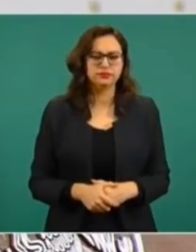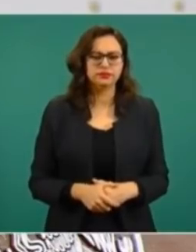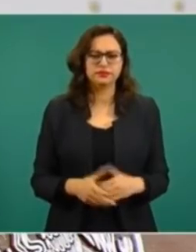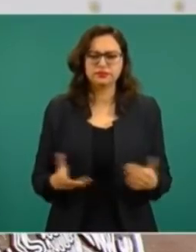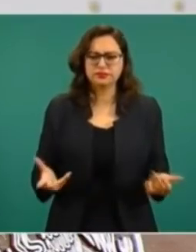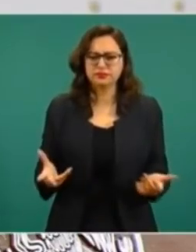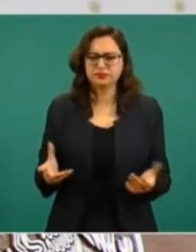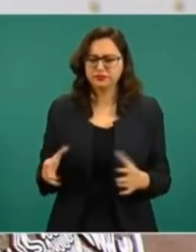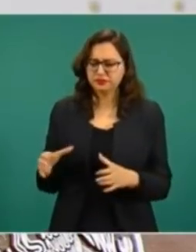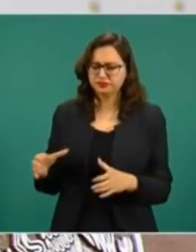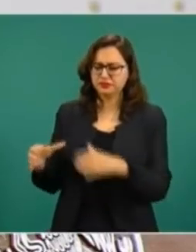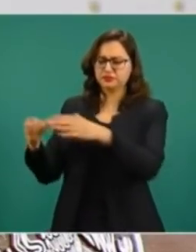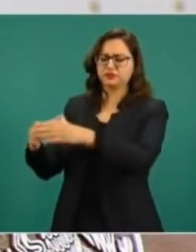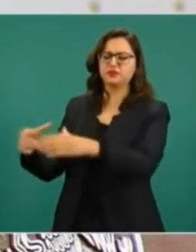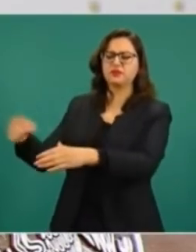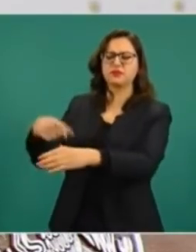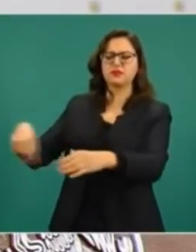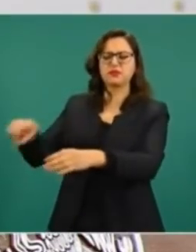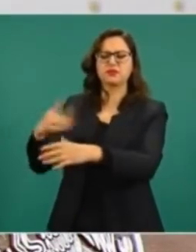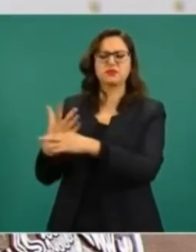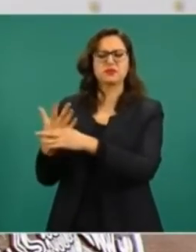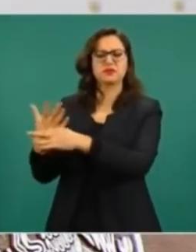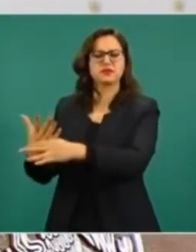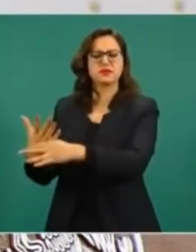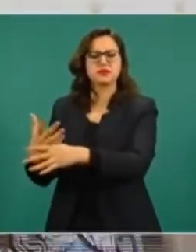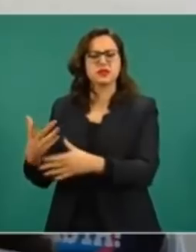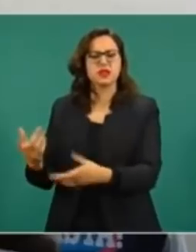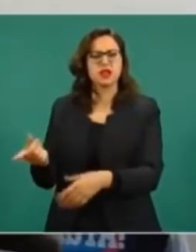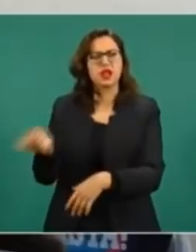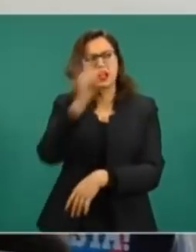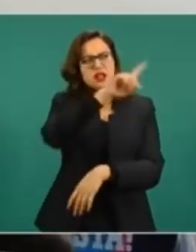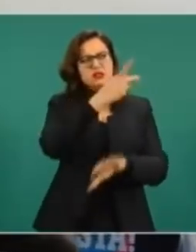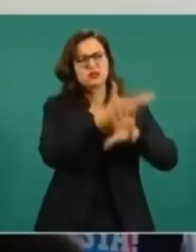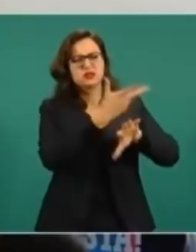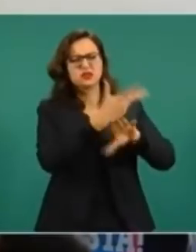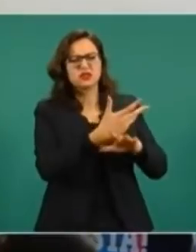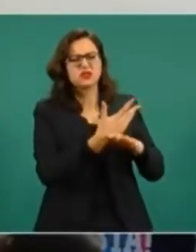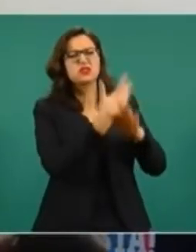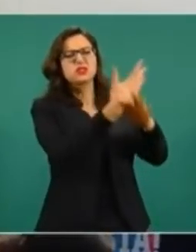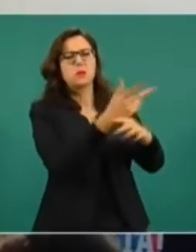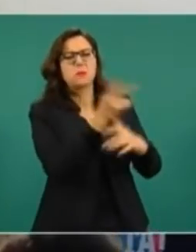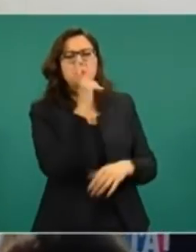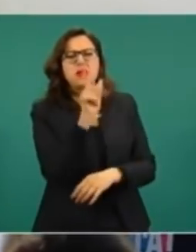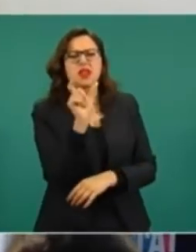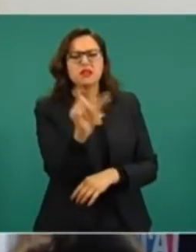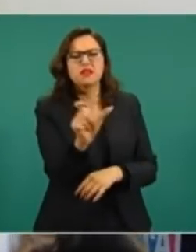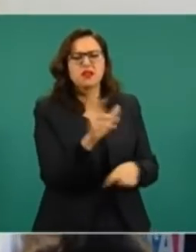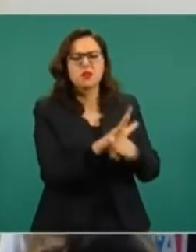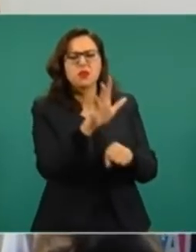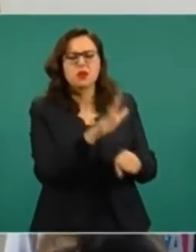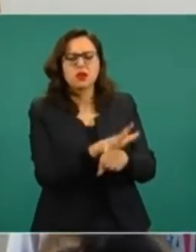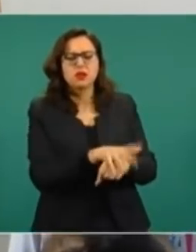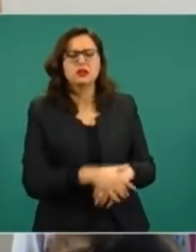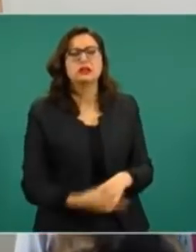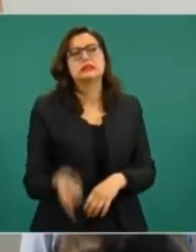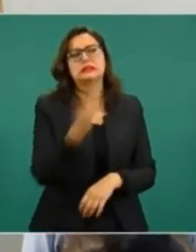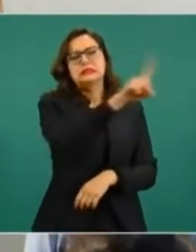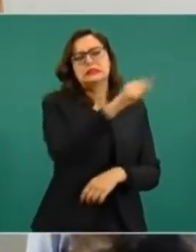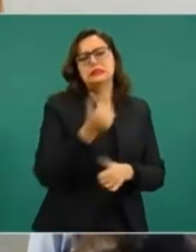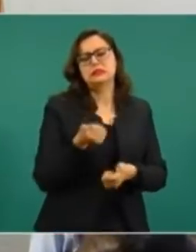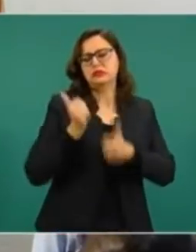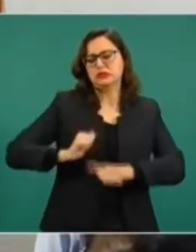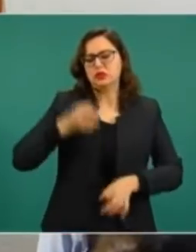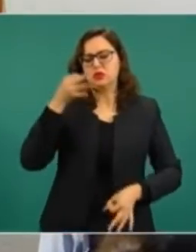dijeron ellos, los del gobierno de Estados Unidos? El gobierno del Departamento de Justicia de los Estados Unidos dice